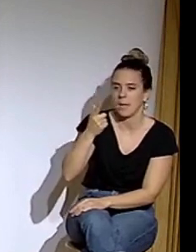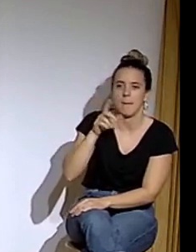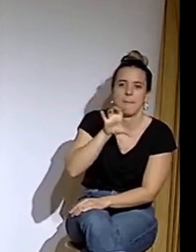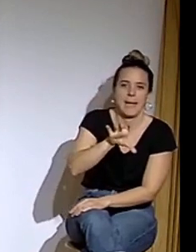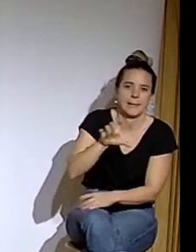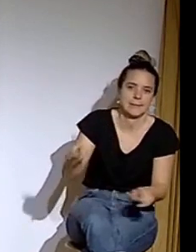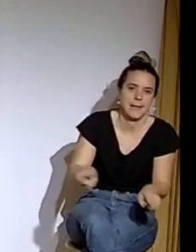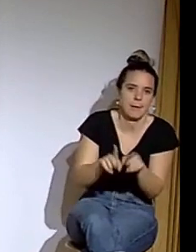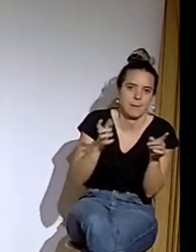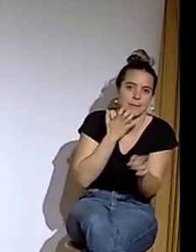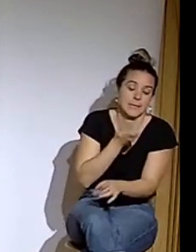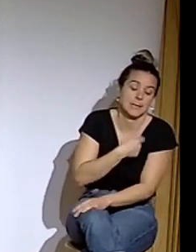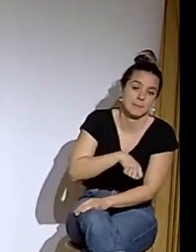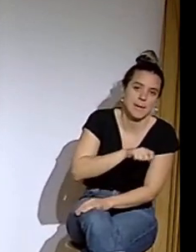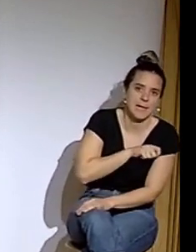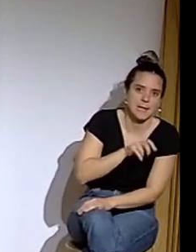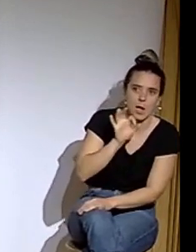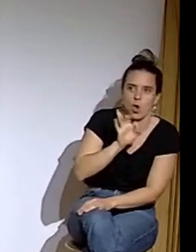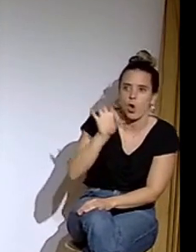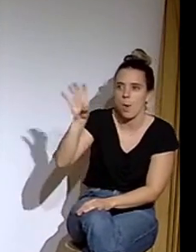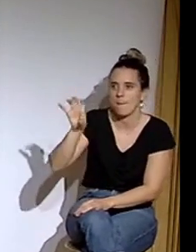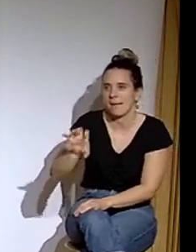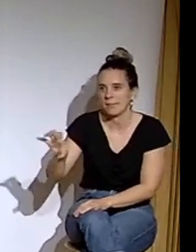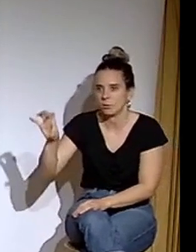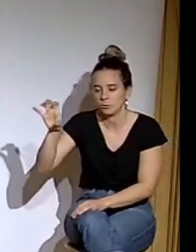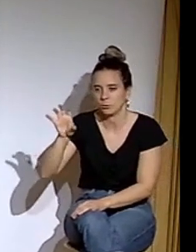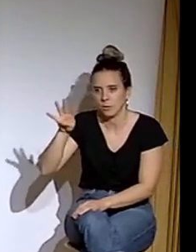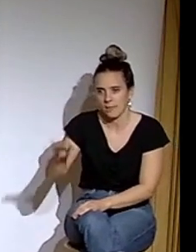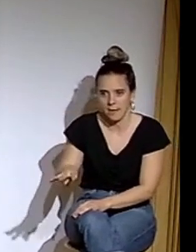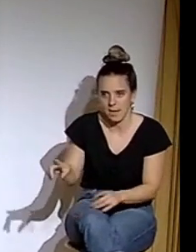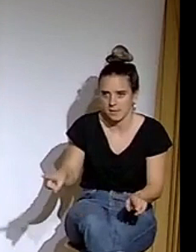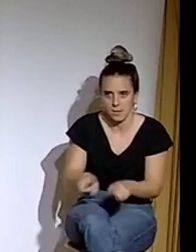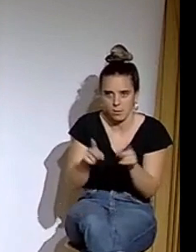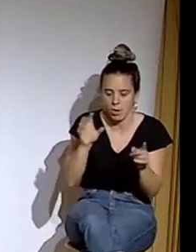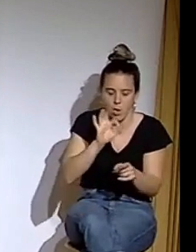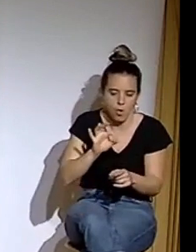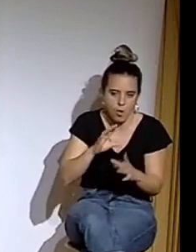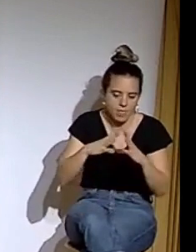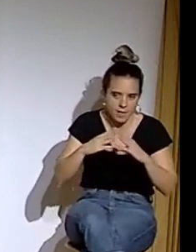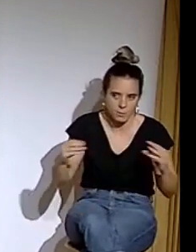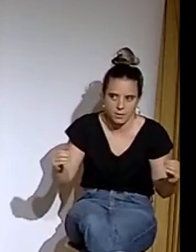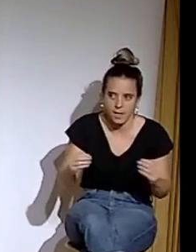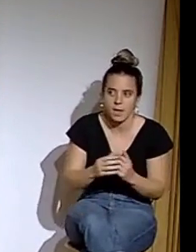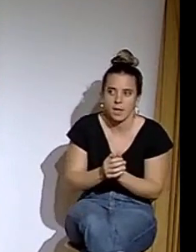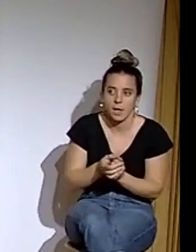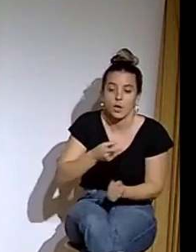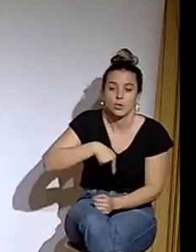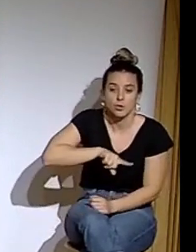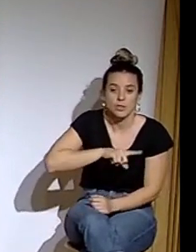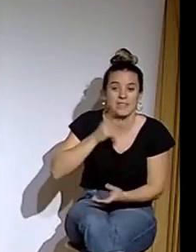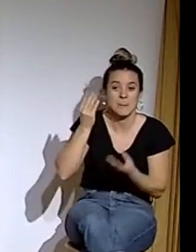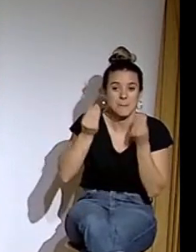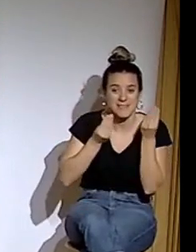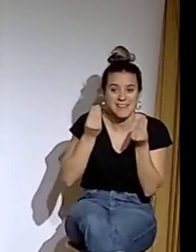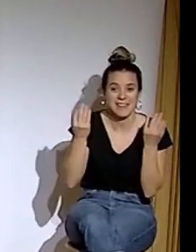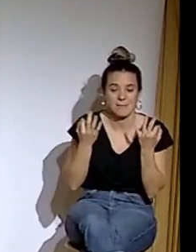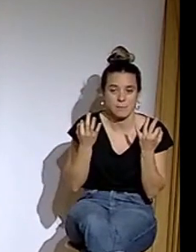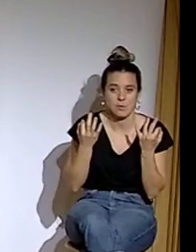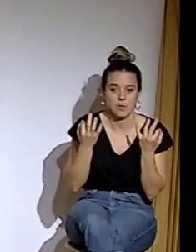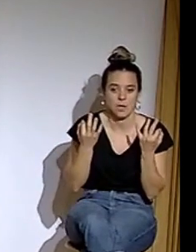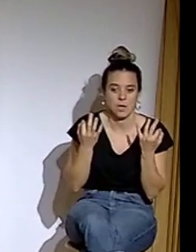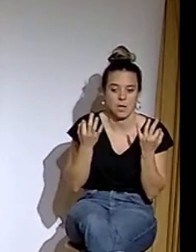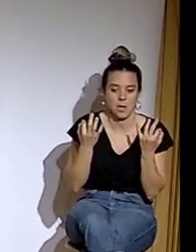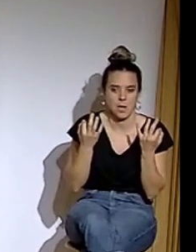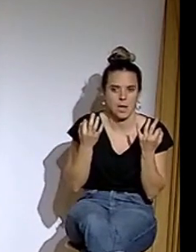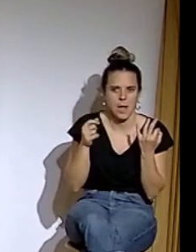España o países Catalán o Andalucía tenemos que pensar que aquí